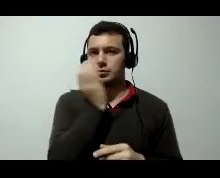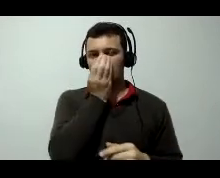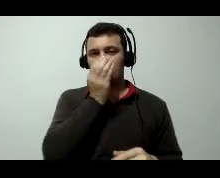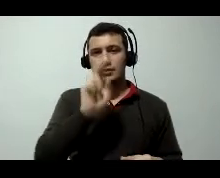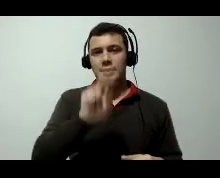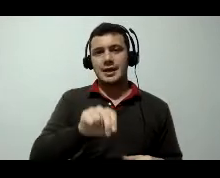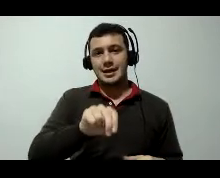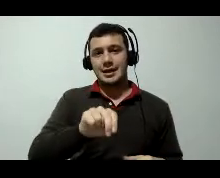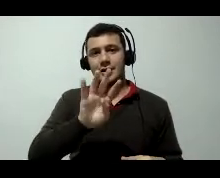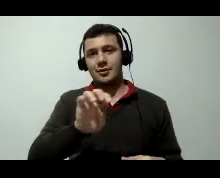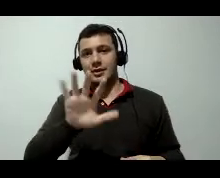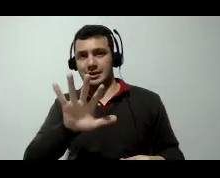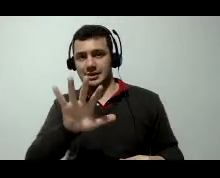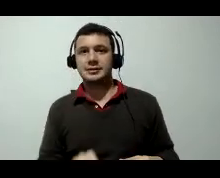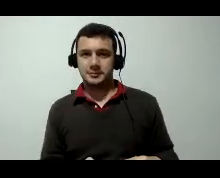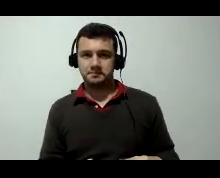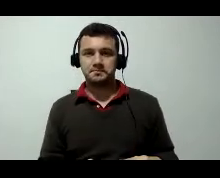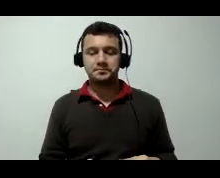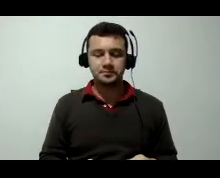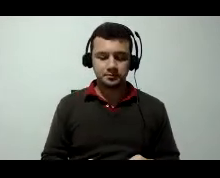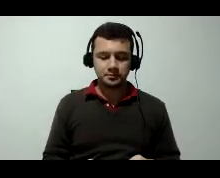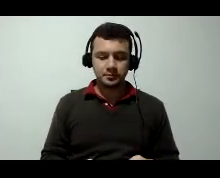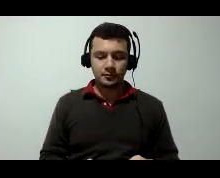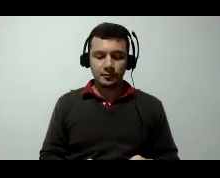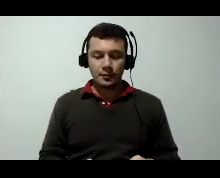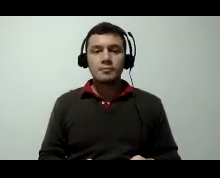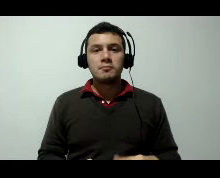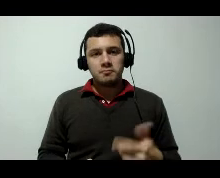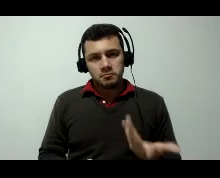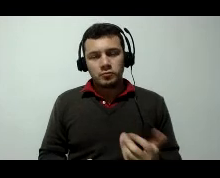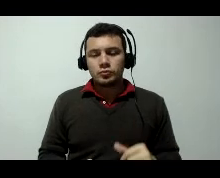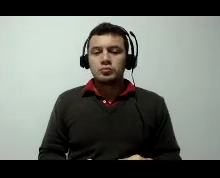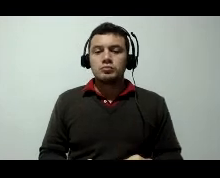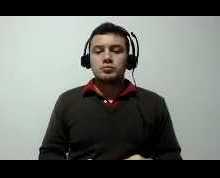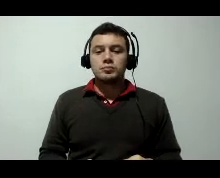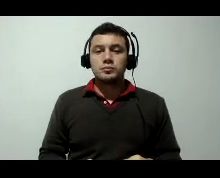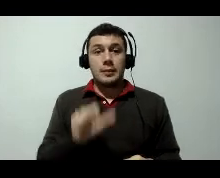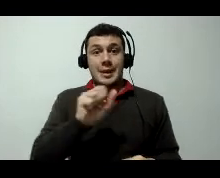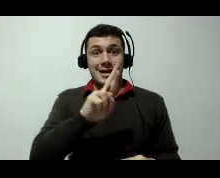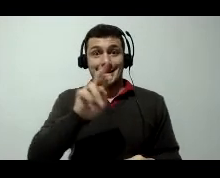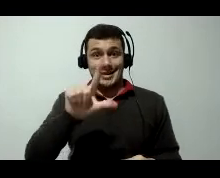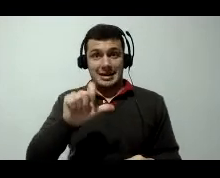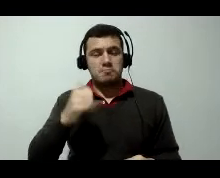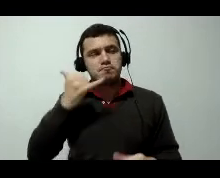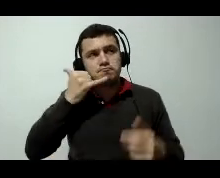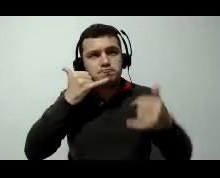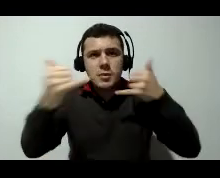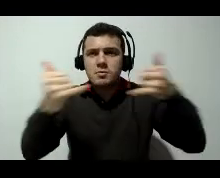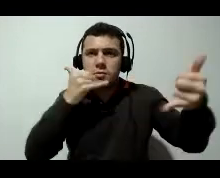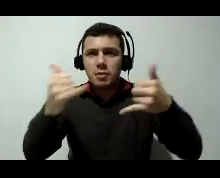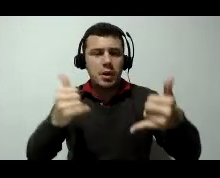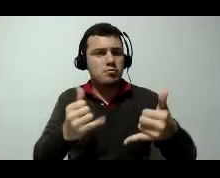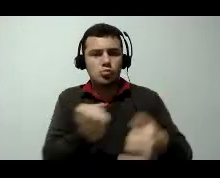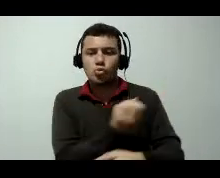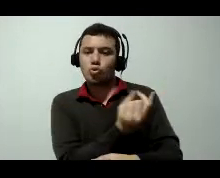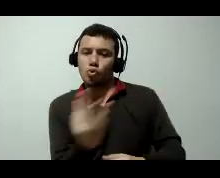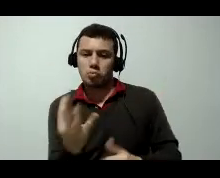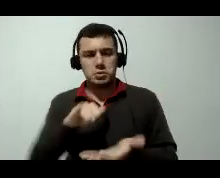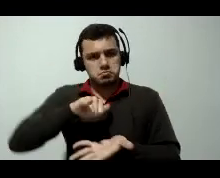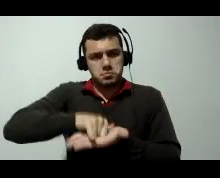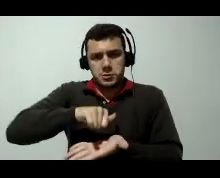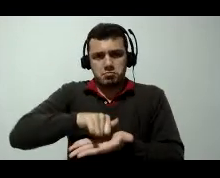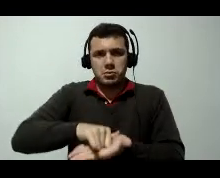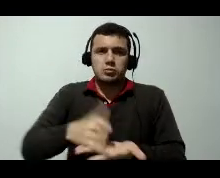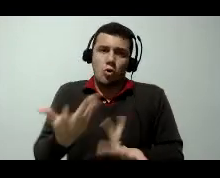Las líneas de comunicación con ARL son exactamente las mismas, también las encuentran en la página, en la sección